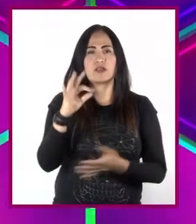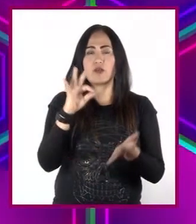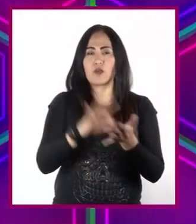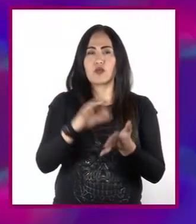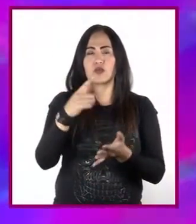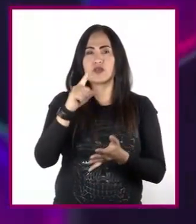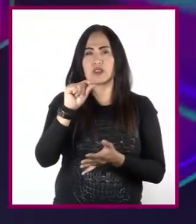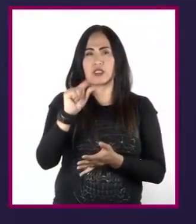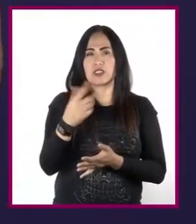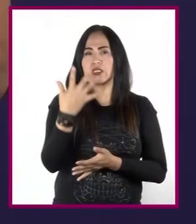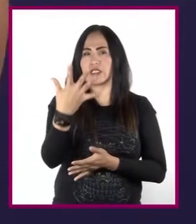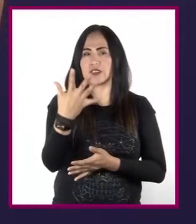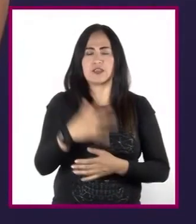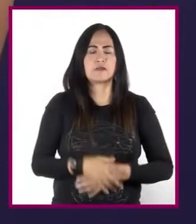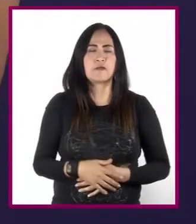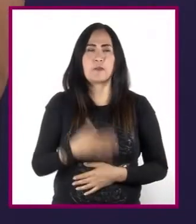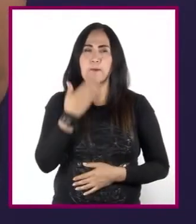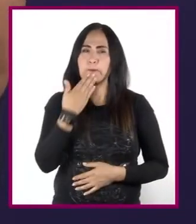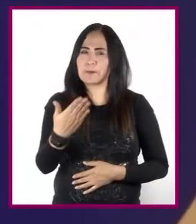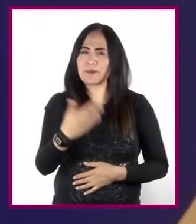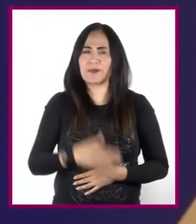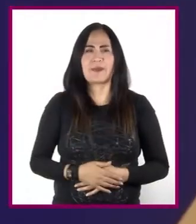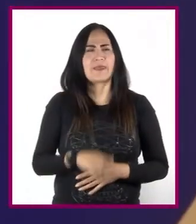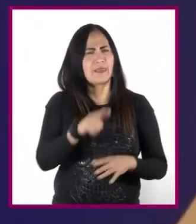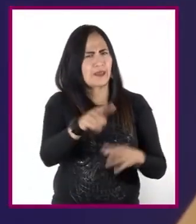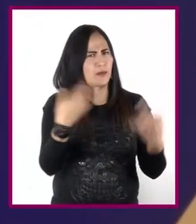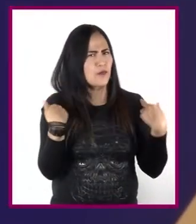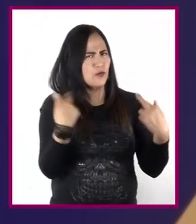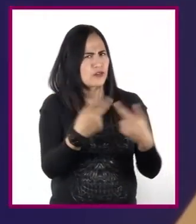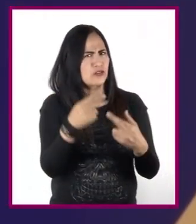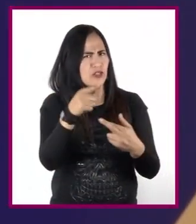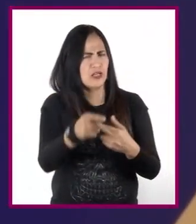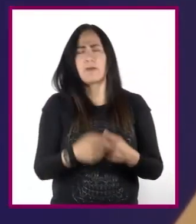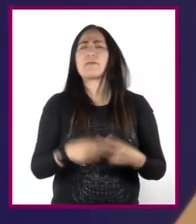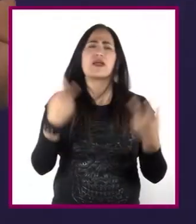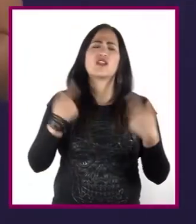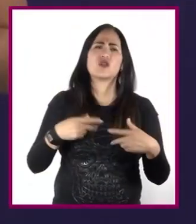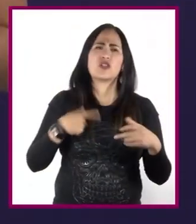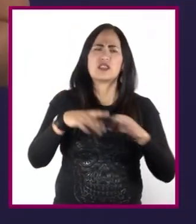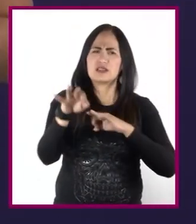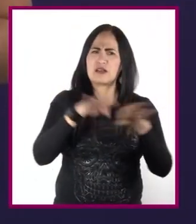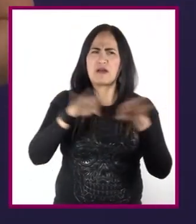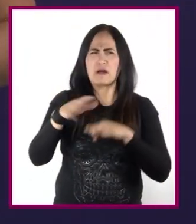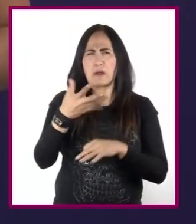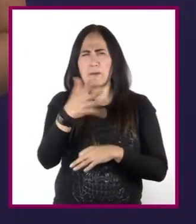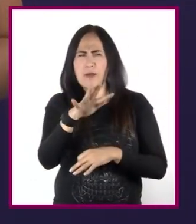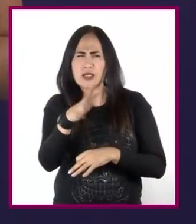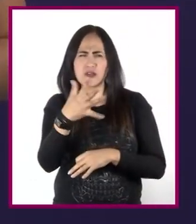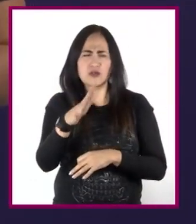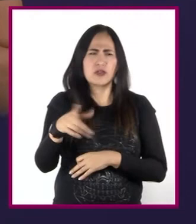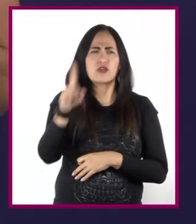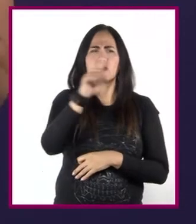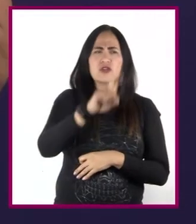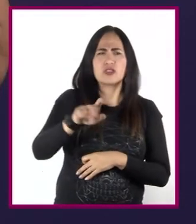113.75 pesos. Muy bien. Profesor Alejandro, entonces cada uno de los empleados de Luis en promedio ganó